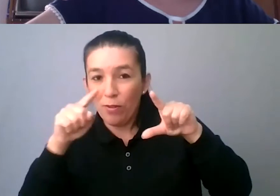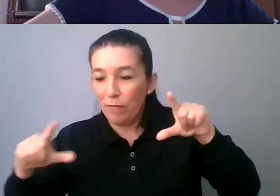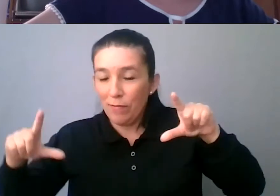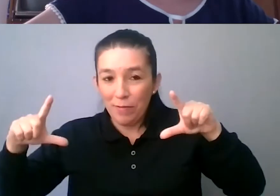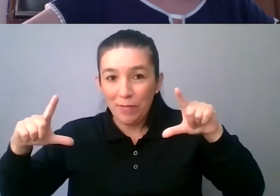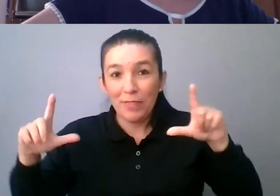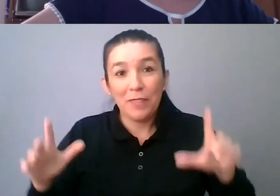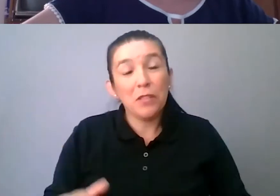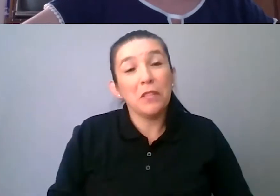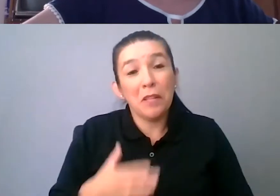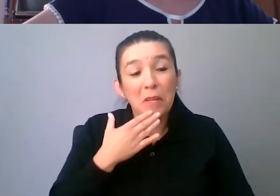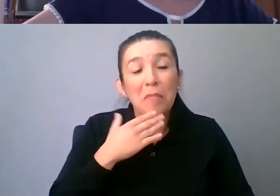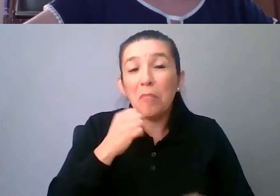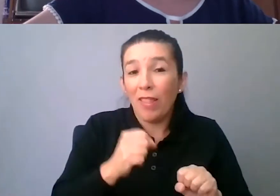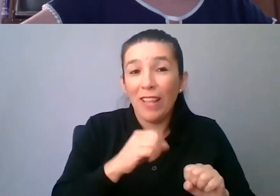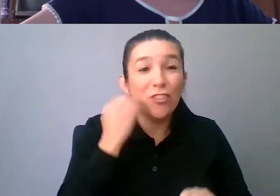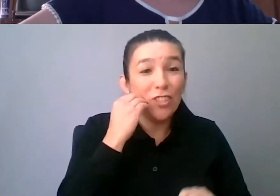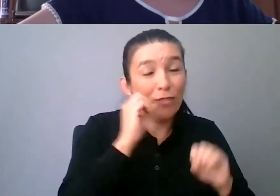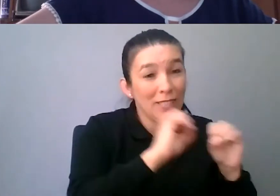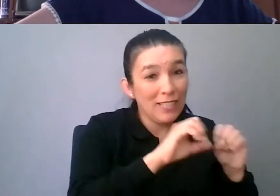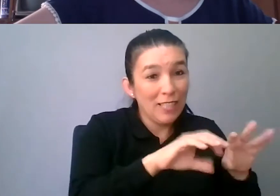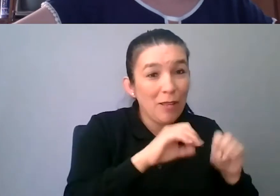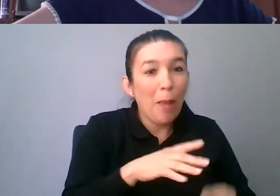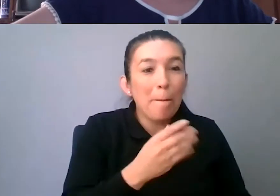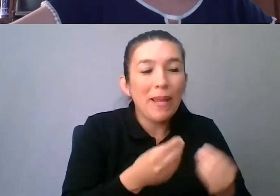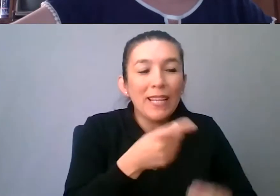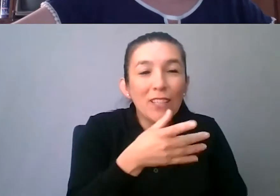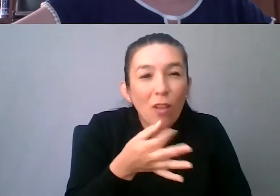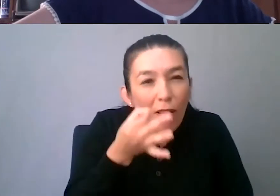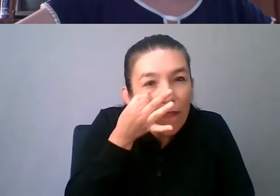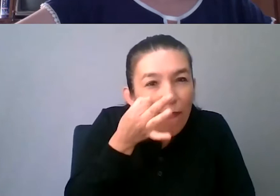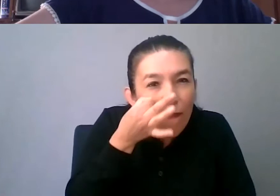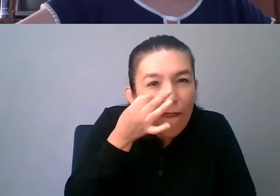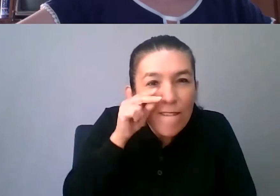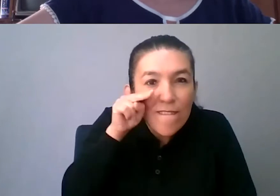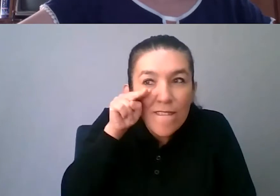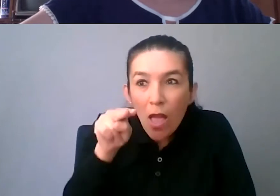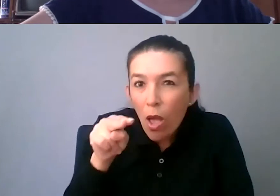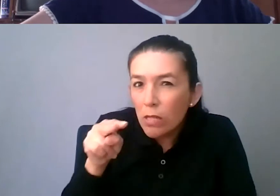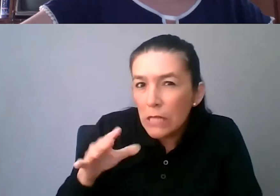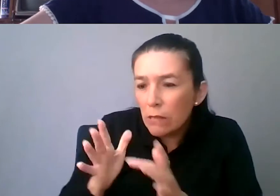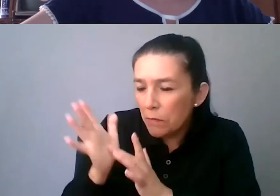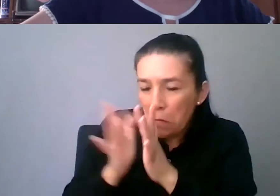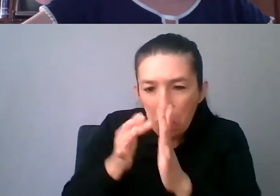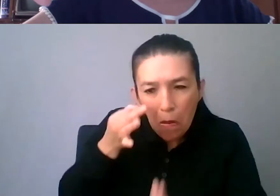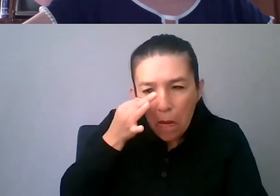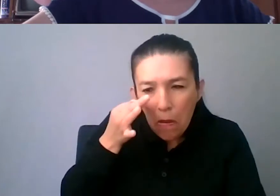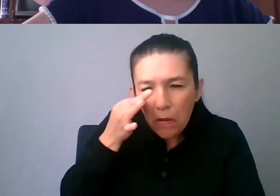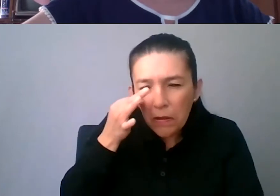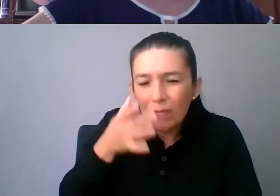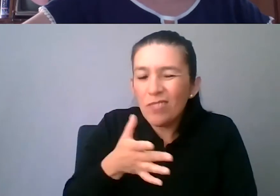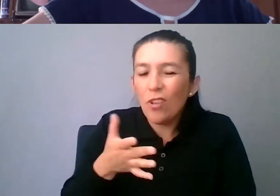puedes enseñar a los niños a que afinen el ojo, la observación. Pensar de dónde